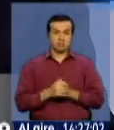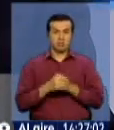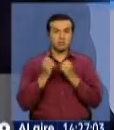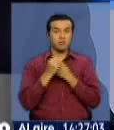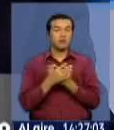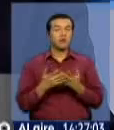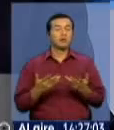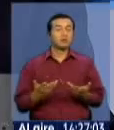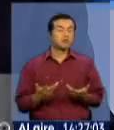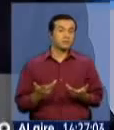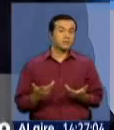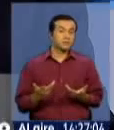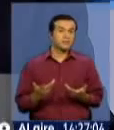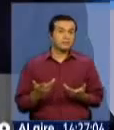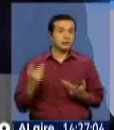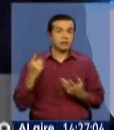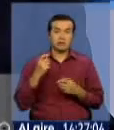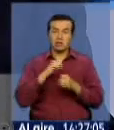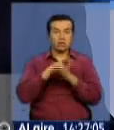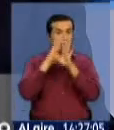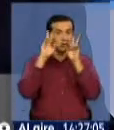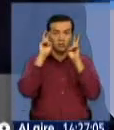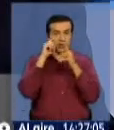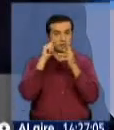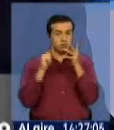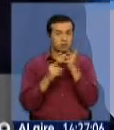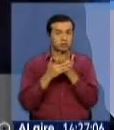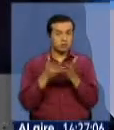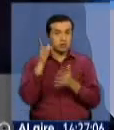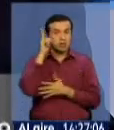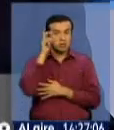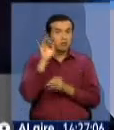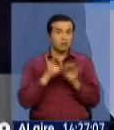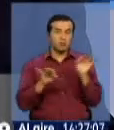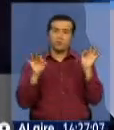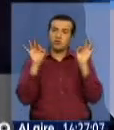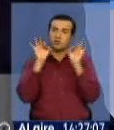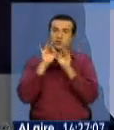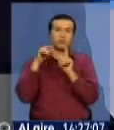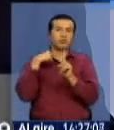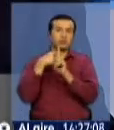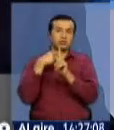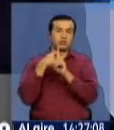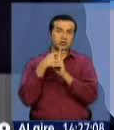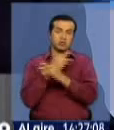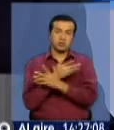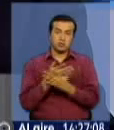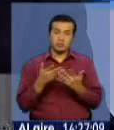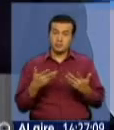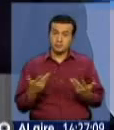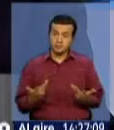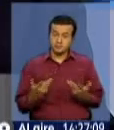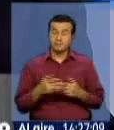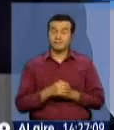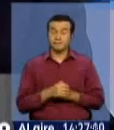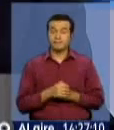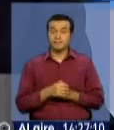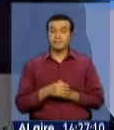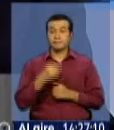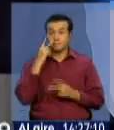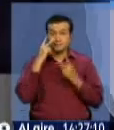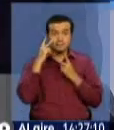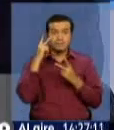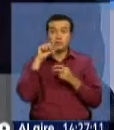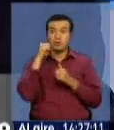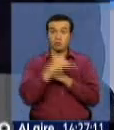posición clara frente a este tema, pues yo creo que es algo tremendamente positivo, que será apreciado por